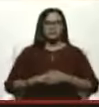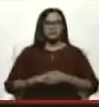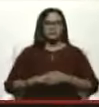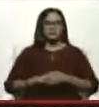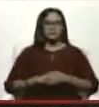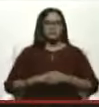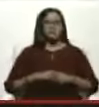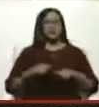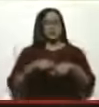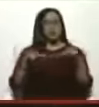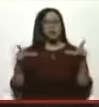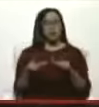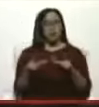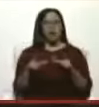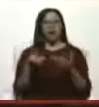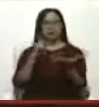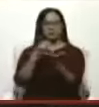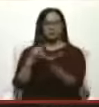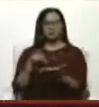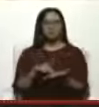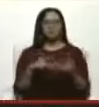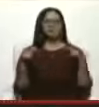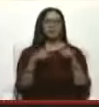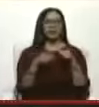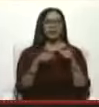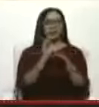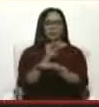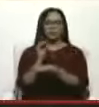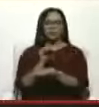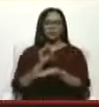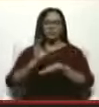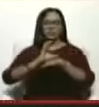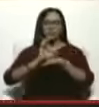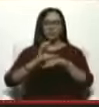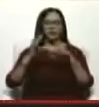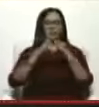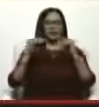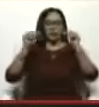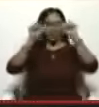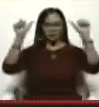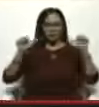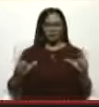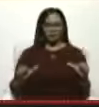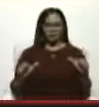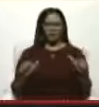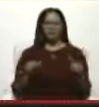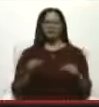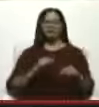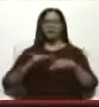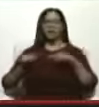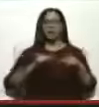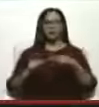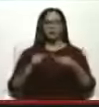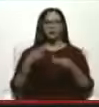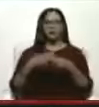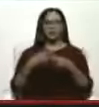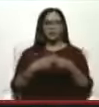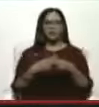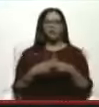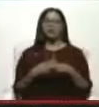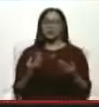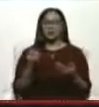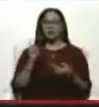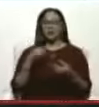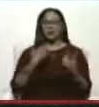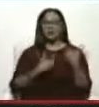En el lugar se desplegaron equipos de protección civil y de todo el sistema de gestión de riesgos, instruidos por el presidente Nicolás Maduro